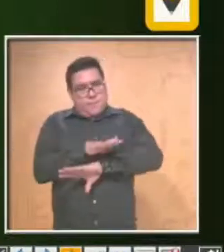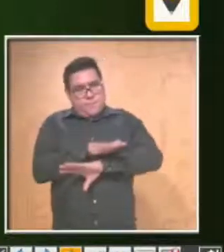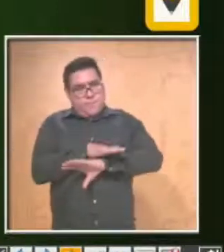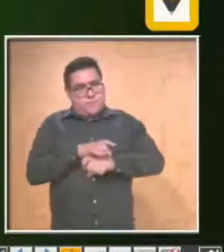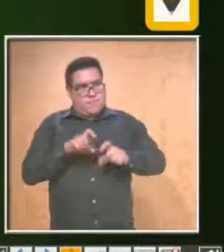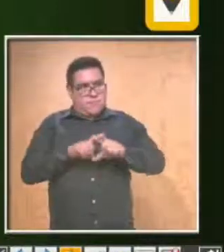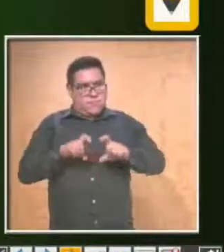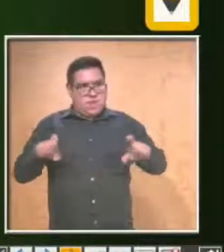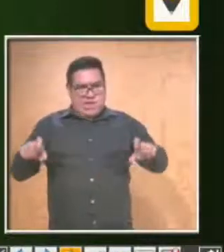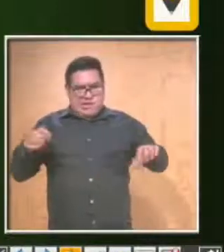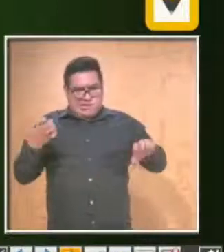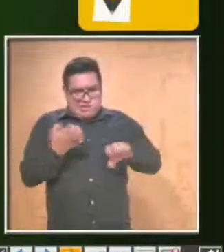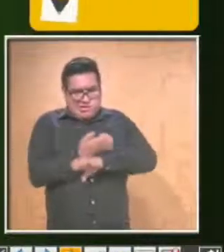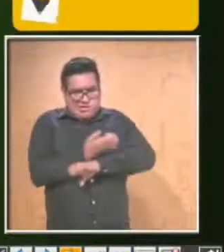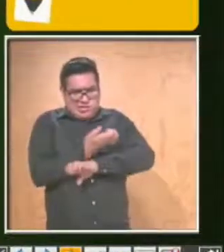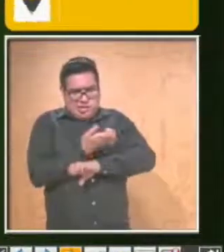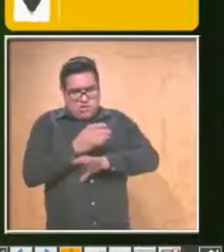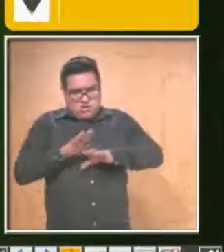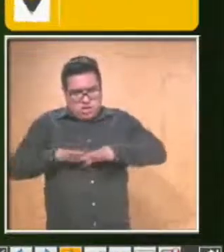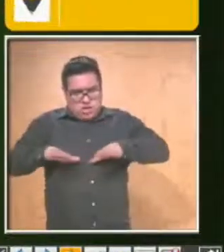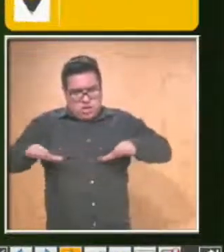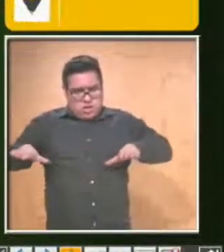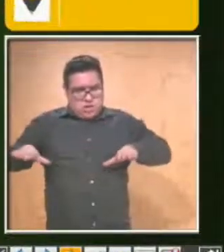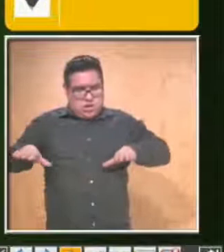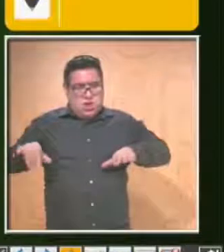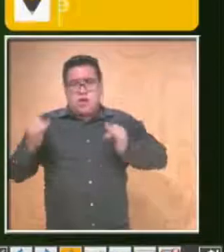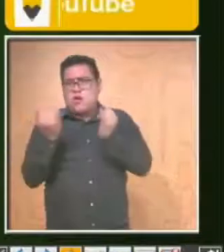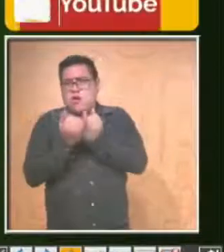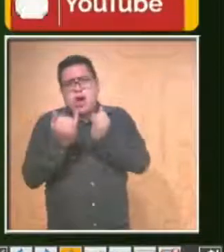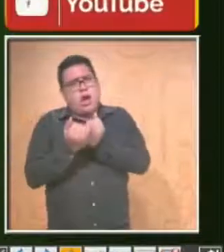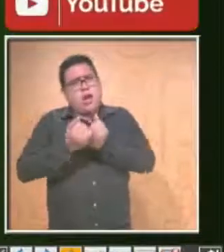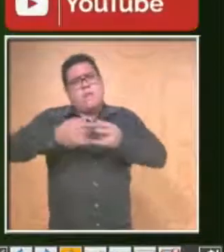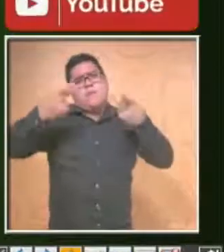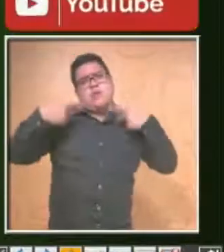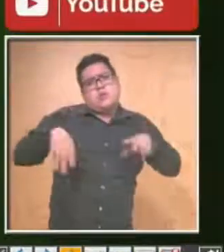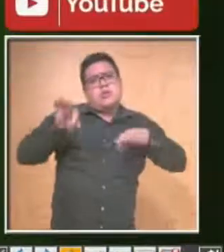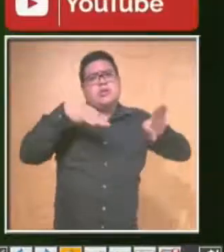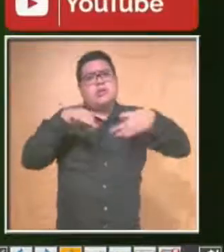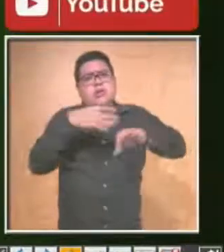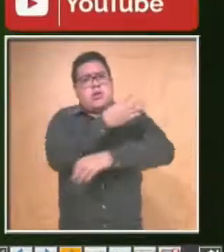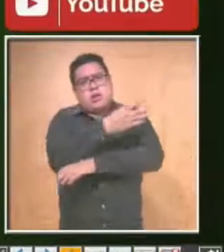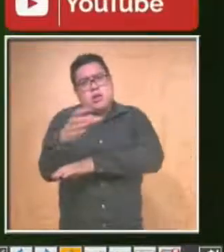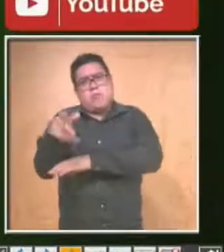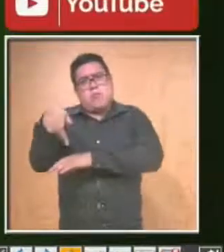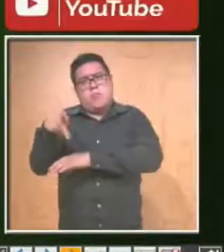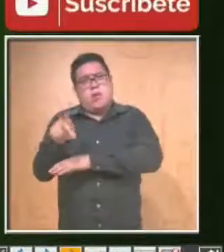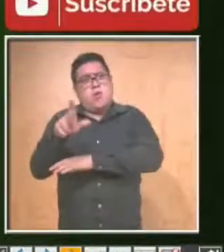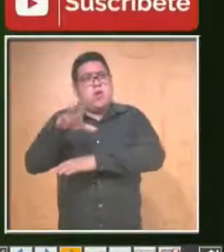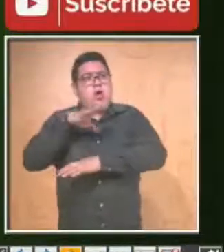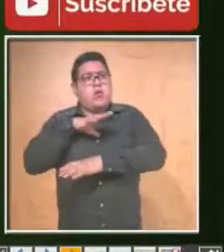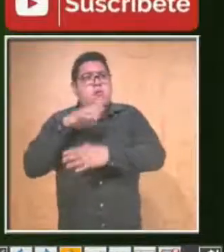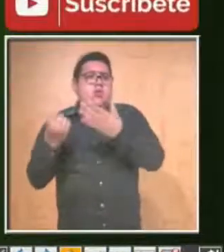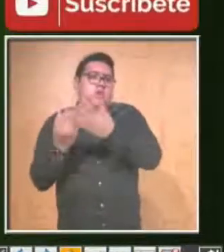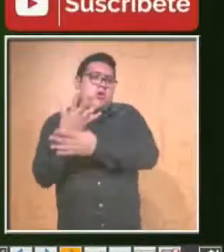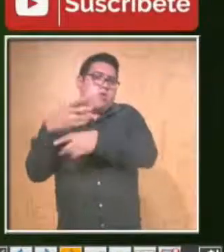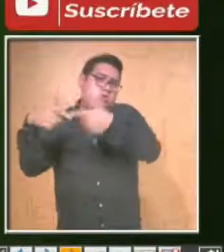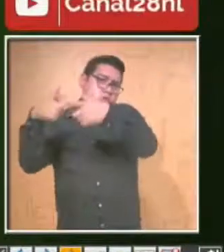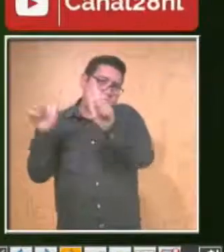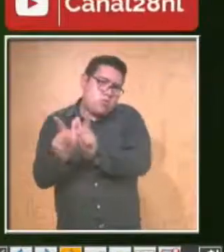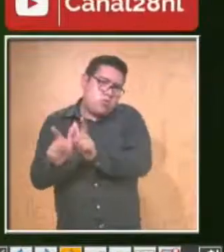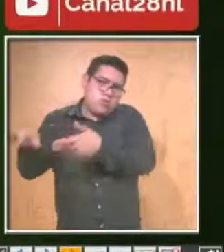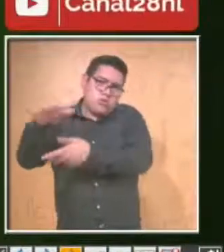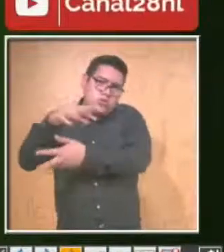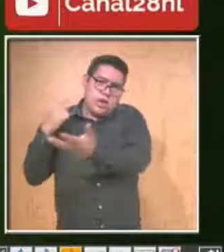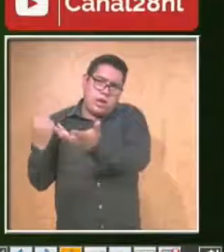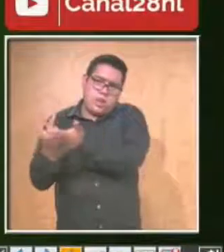el estado llano. Sigue estando compuesto por campesinos, pero hay una nueva clase social que se adhiere a